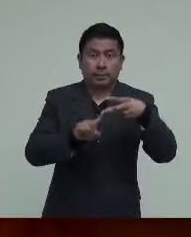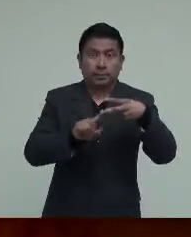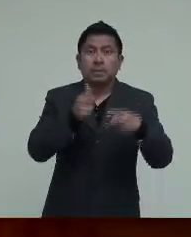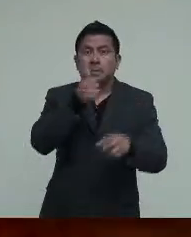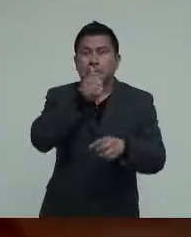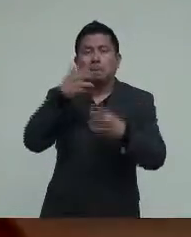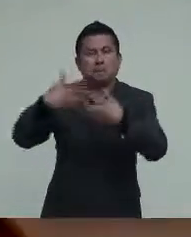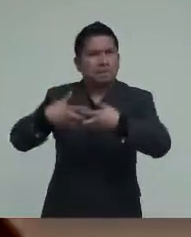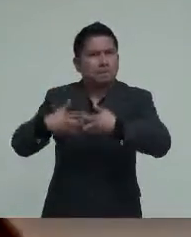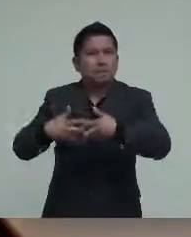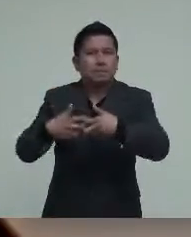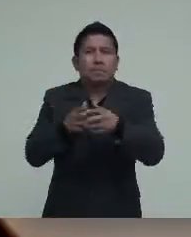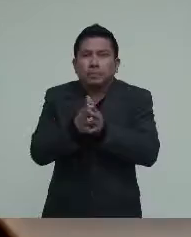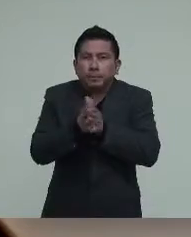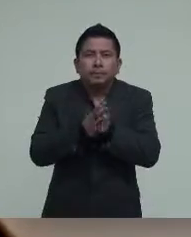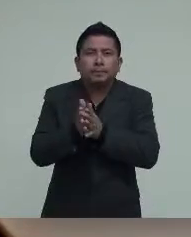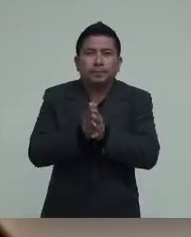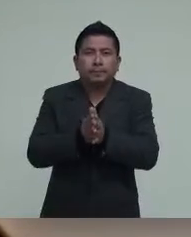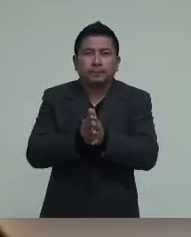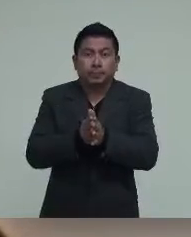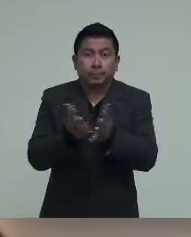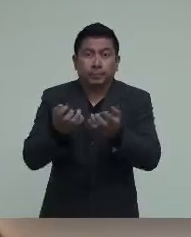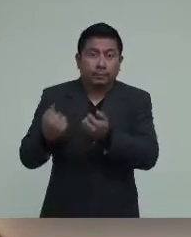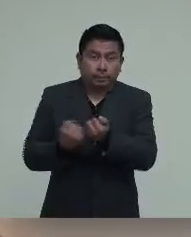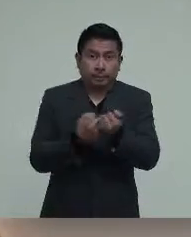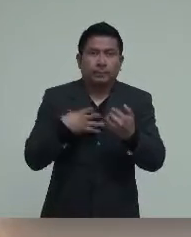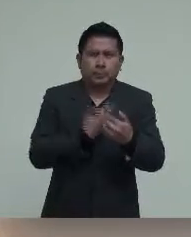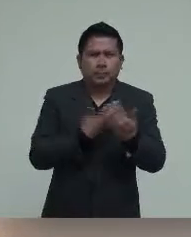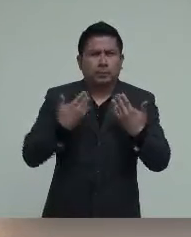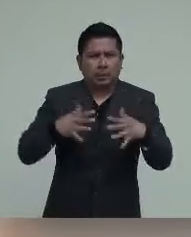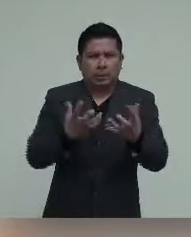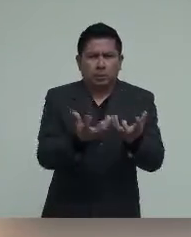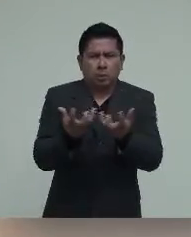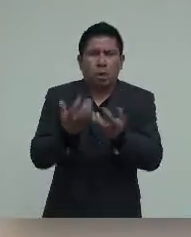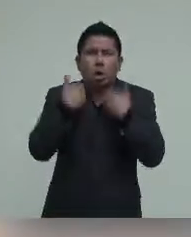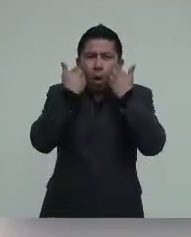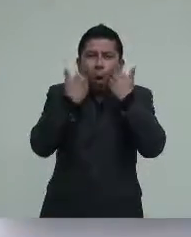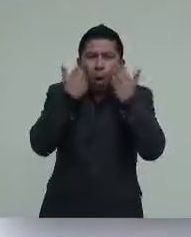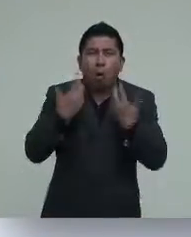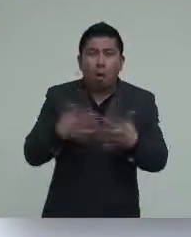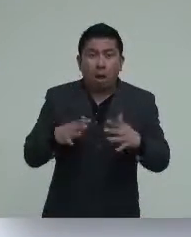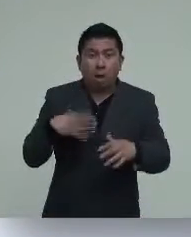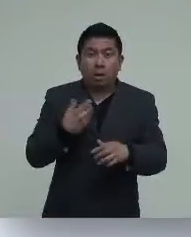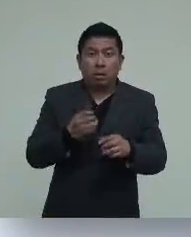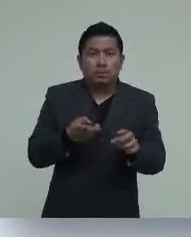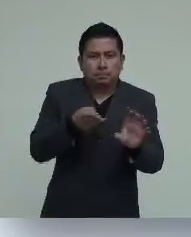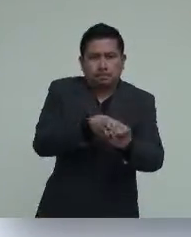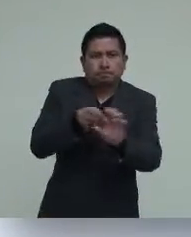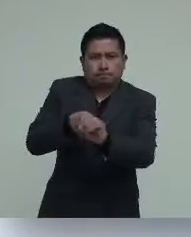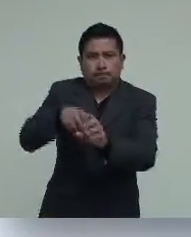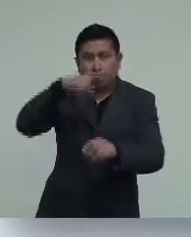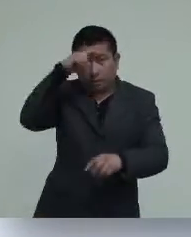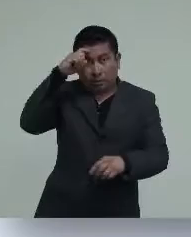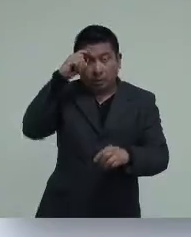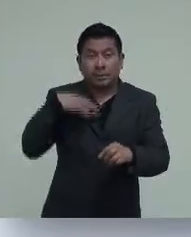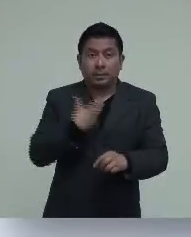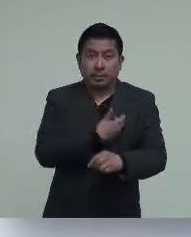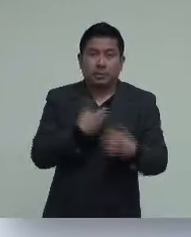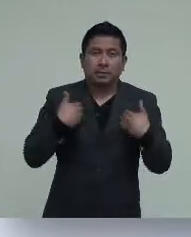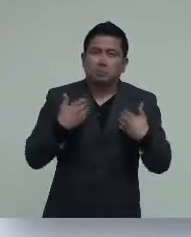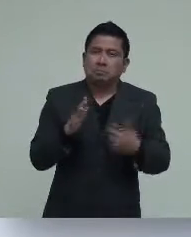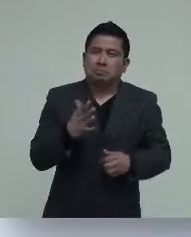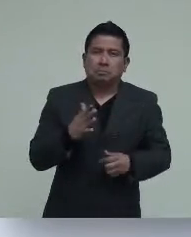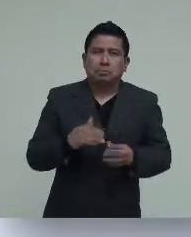como también la empresa privada, han estado interesados. Tenemos ya bastantes jóvenes que han sido empleados, pero